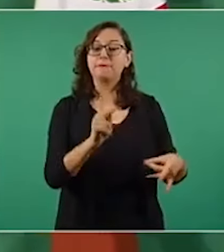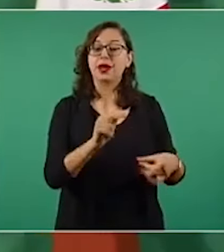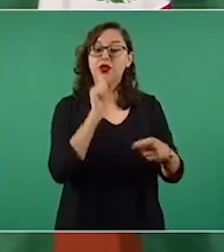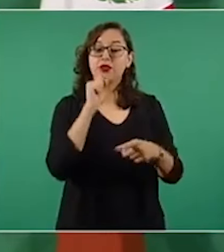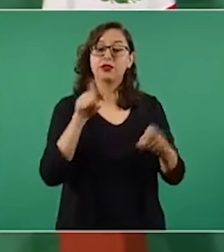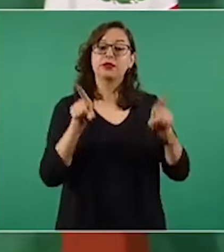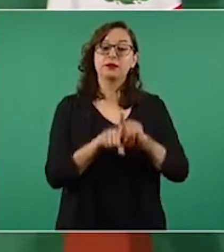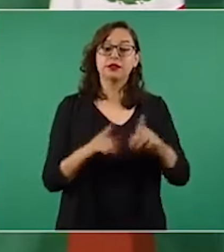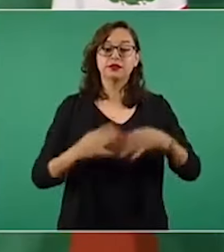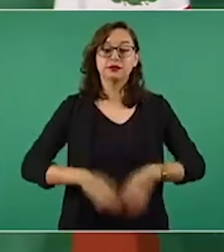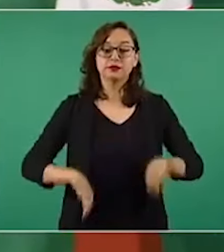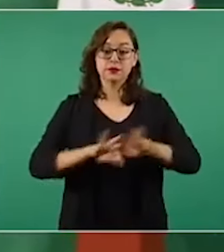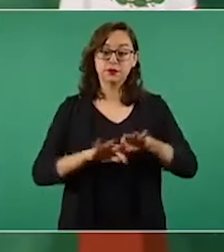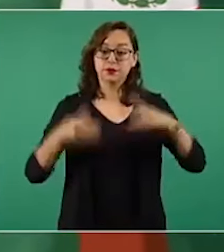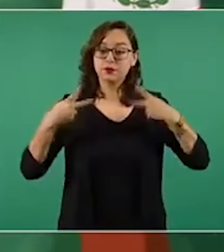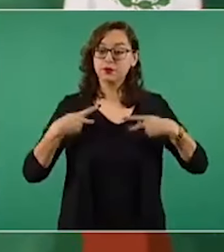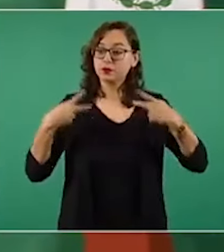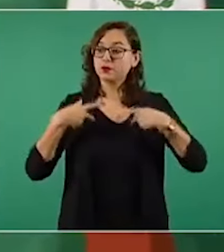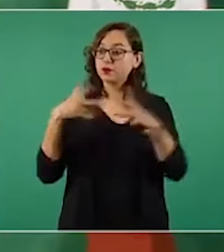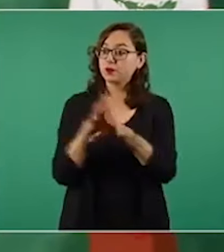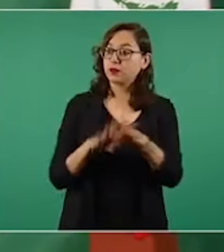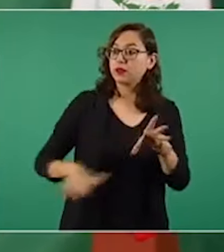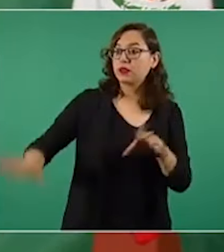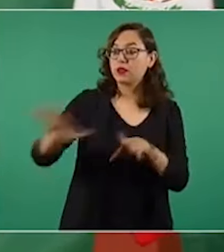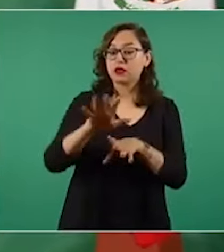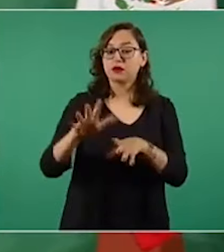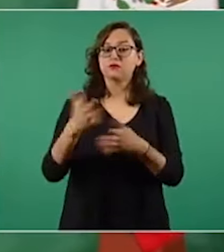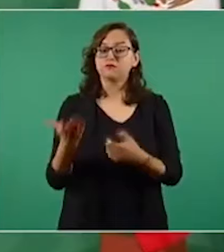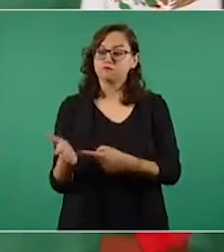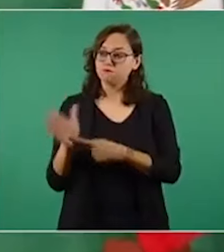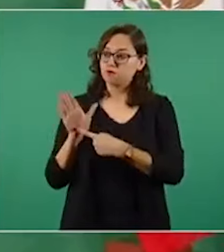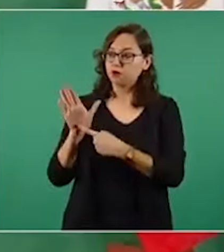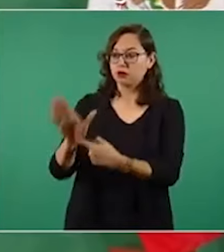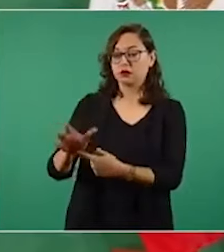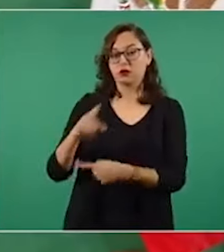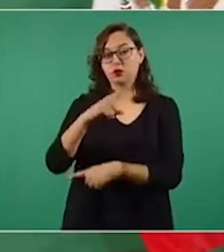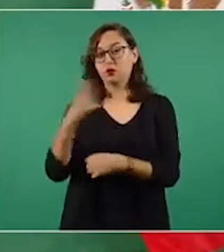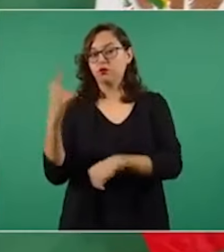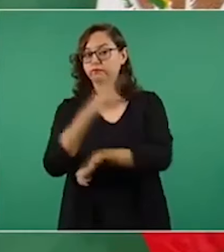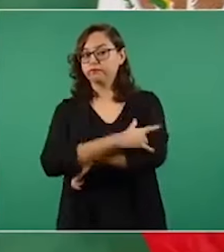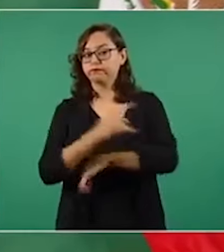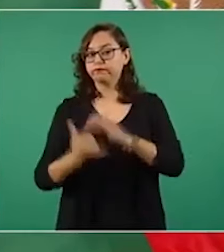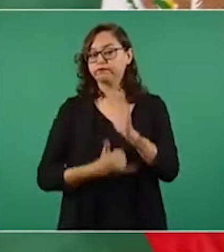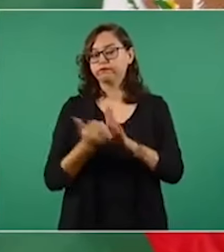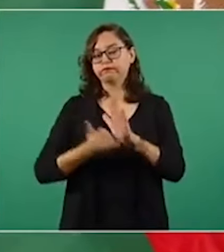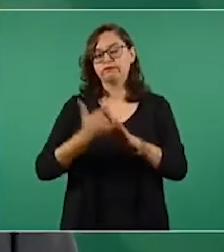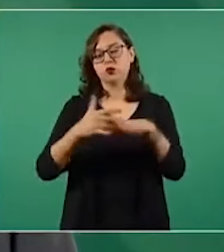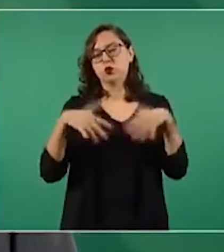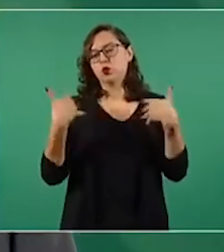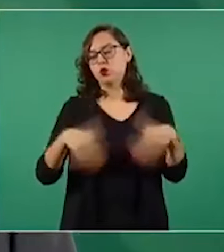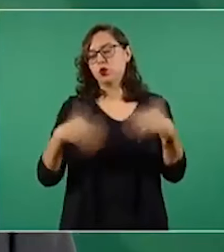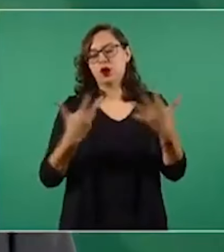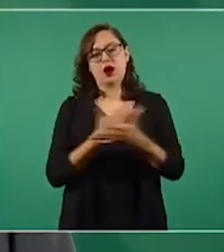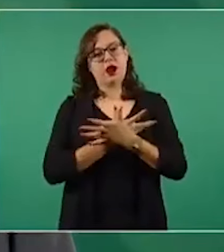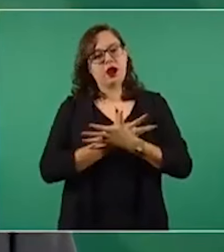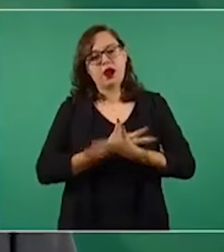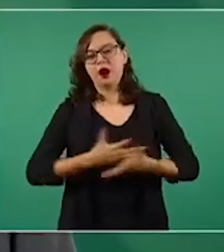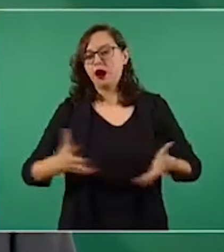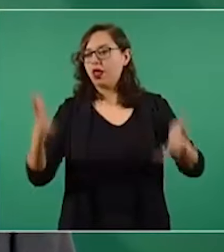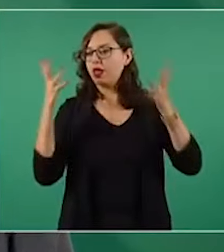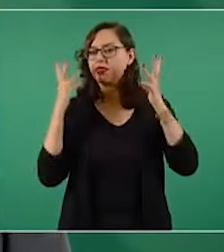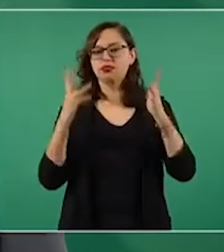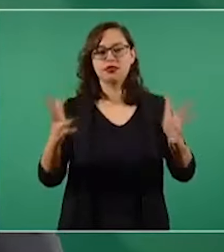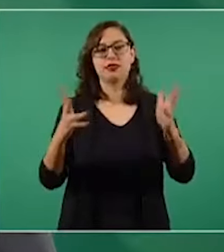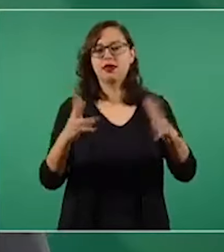sepa que se trata de una gran gran obra que